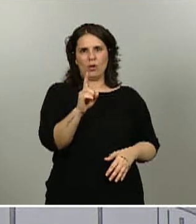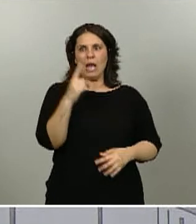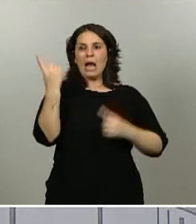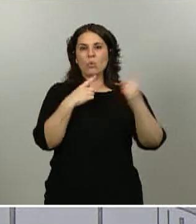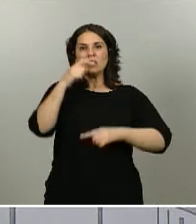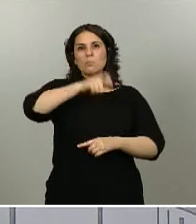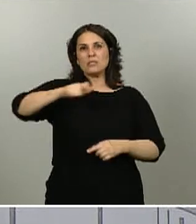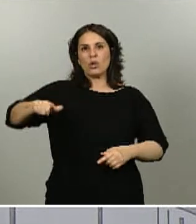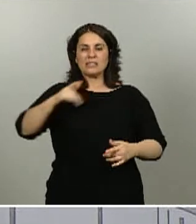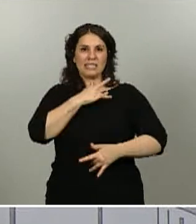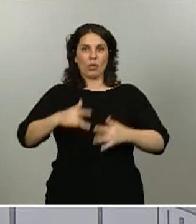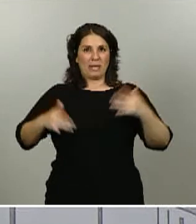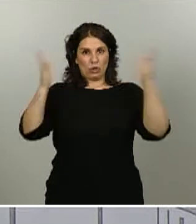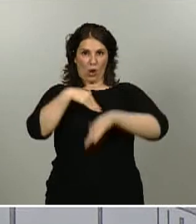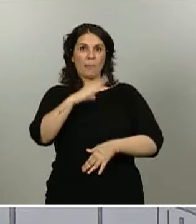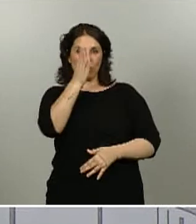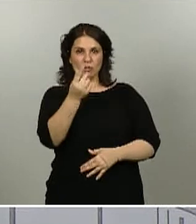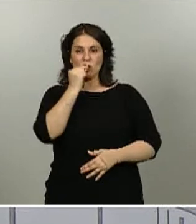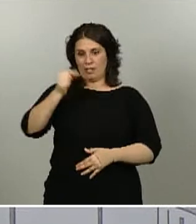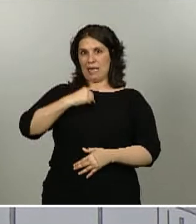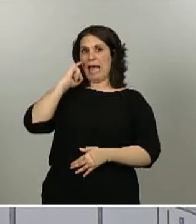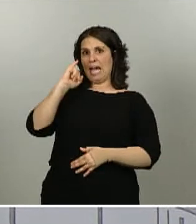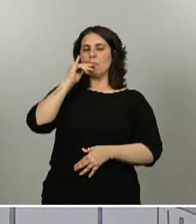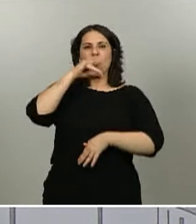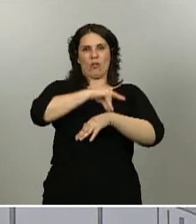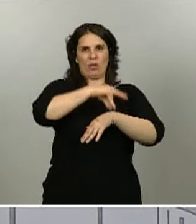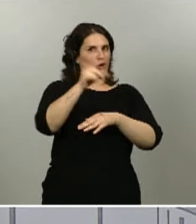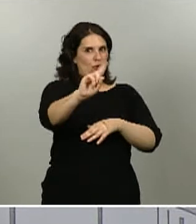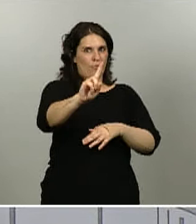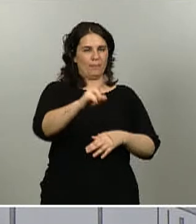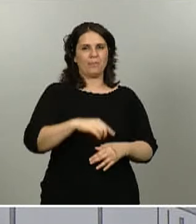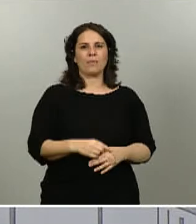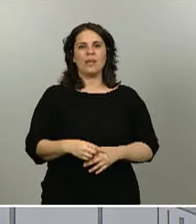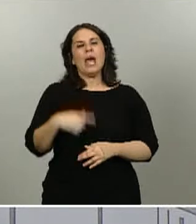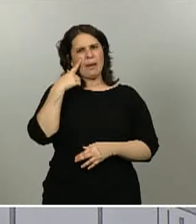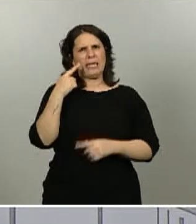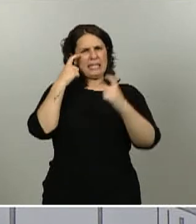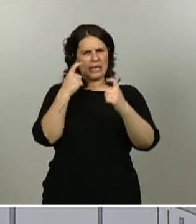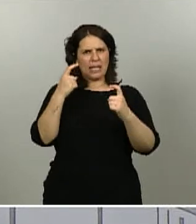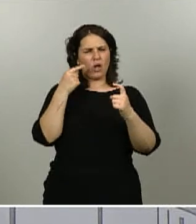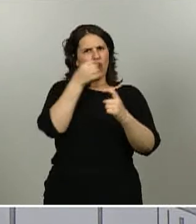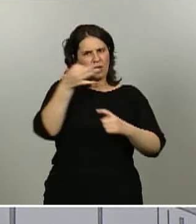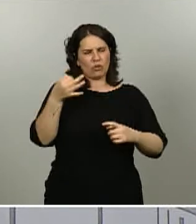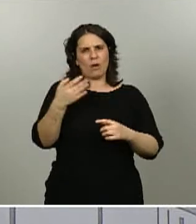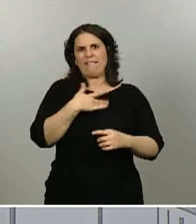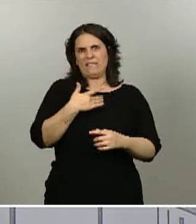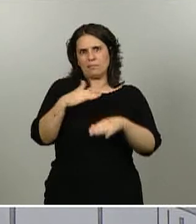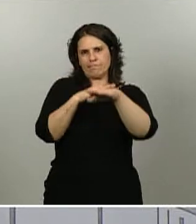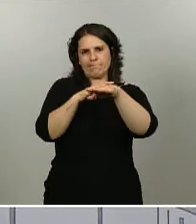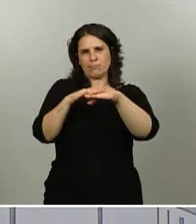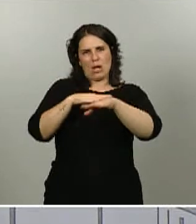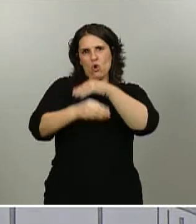asintomáticas. En todo caso, vamos a ver cómo lo podemos poner de la forma más correcta y sí que ahí lamento que no lo hayamos hecho hasta la